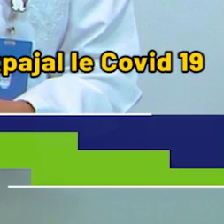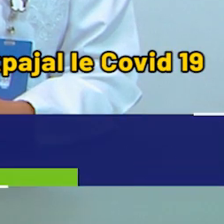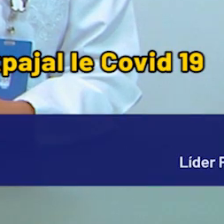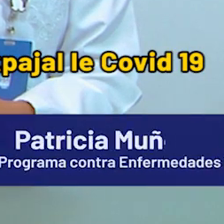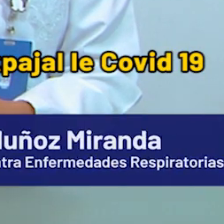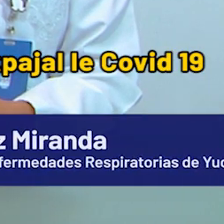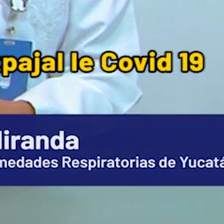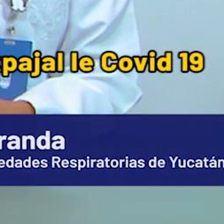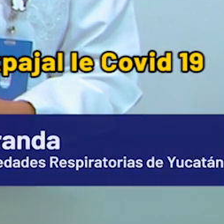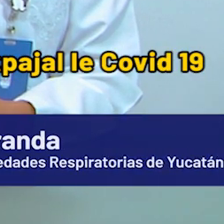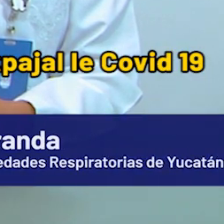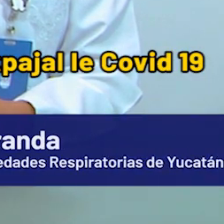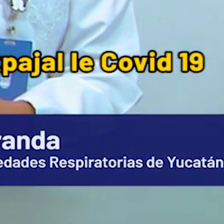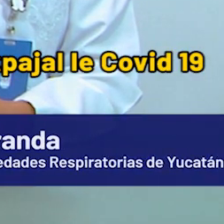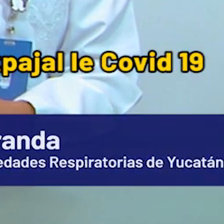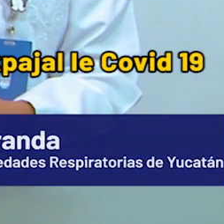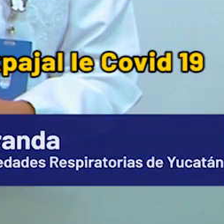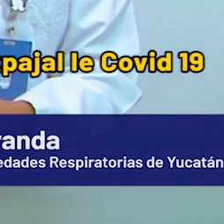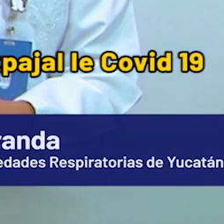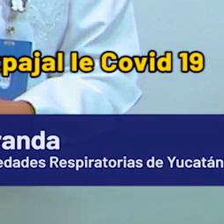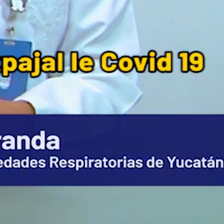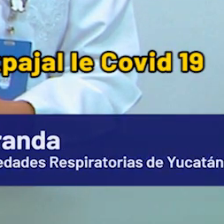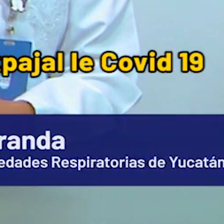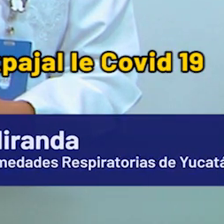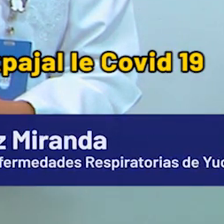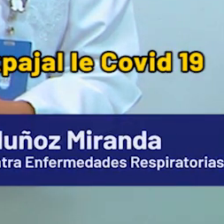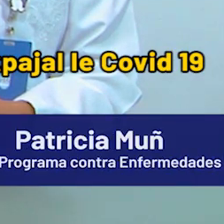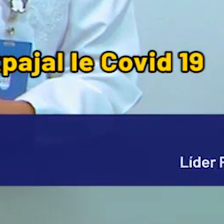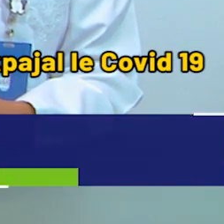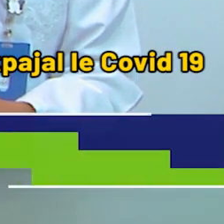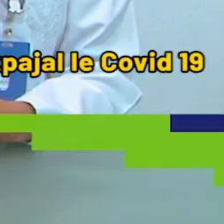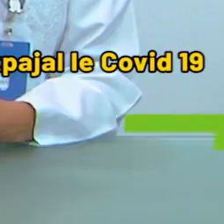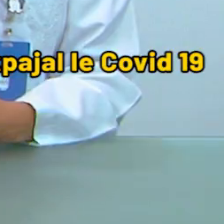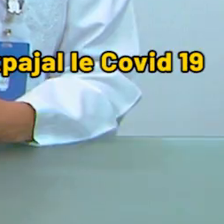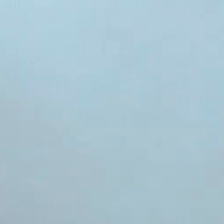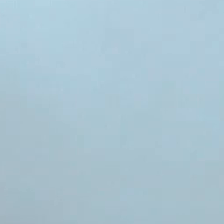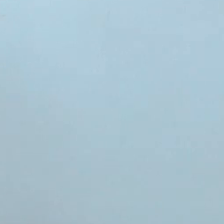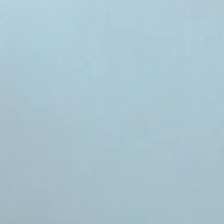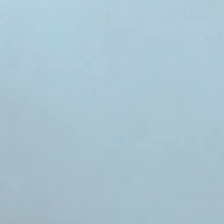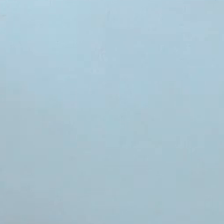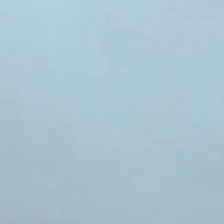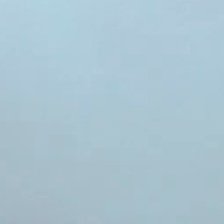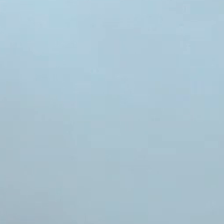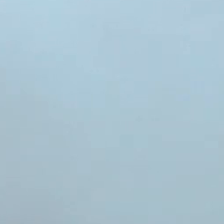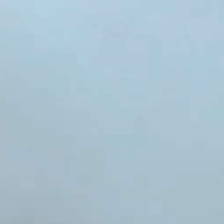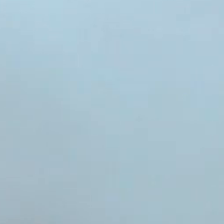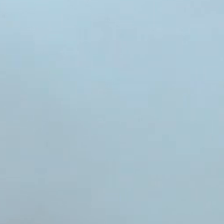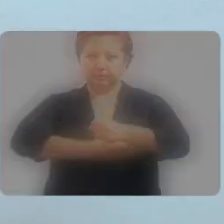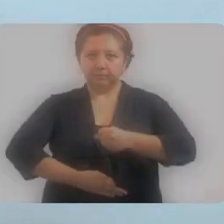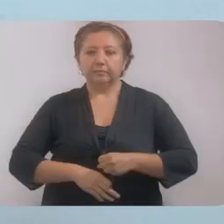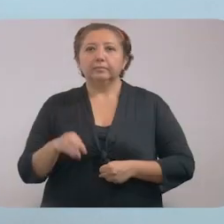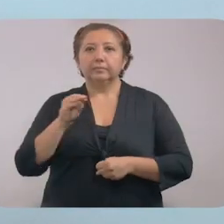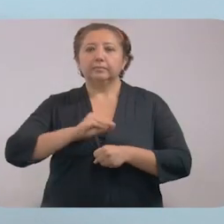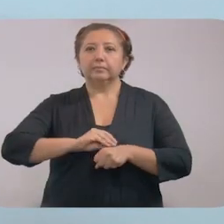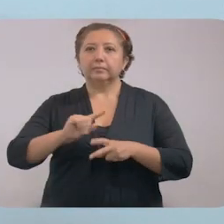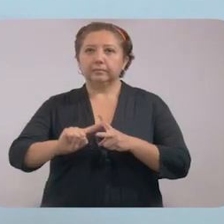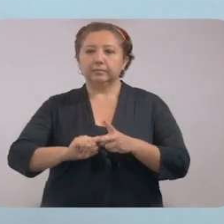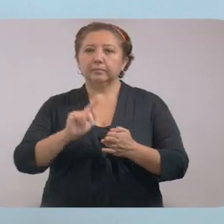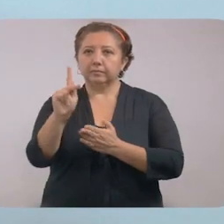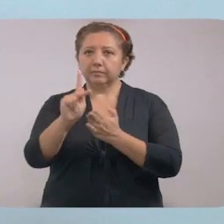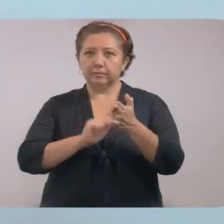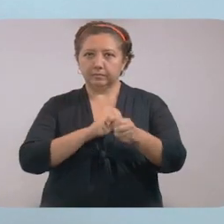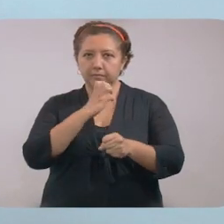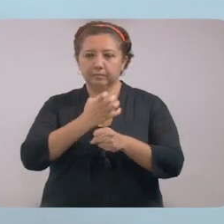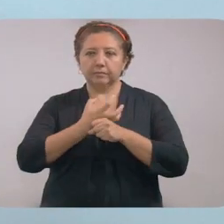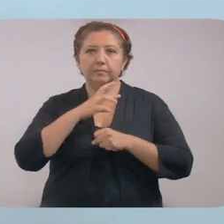Buenas tardes. Nos permitimos dar el informe diario relacionado con el COVID-19. Adelante, doctora. Gracias, doctora. Buenas tardes. Se puso en marcha un programa